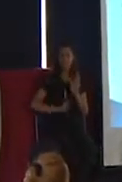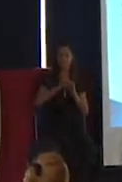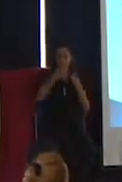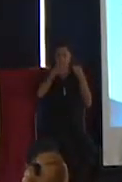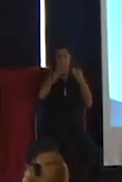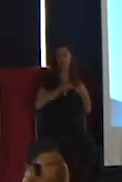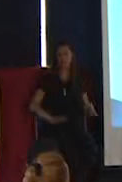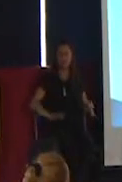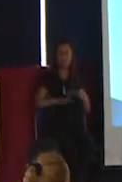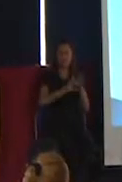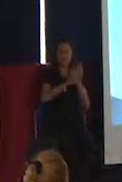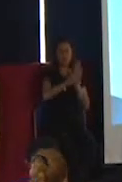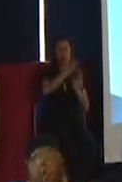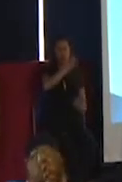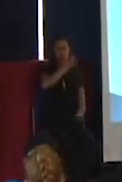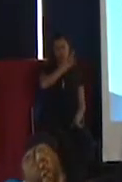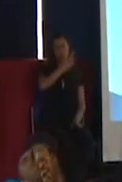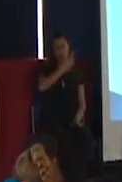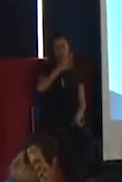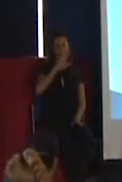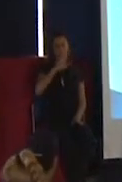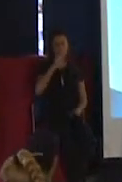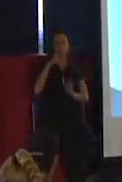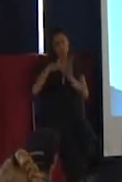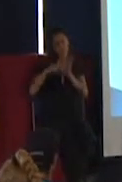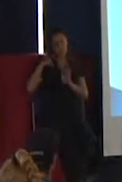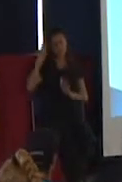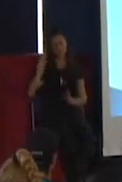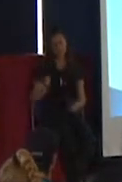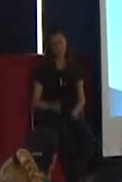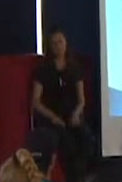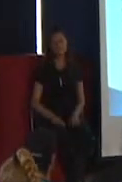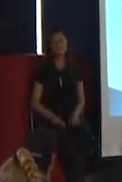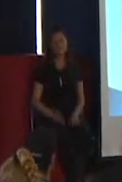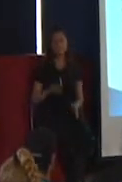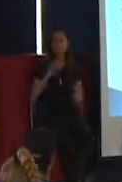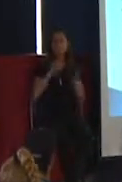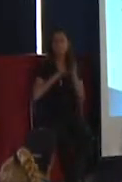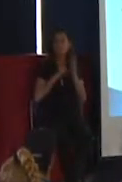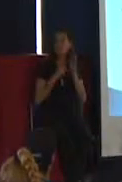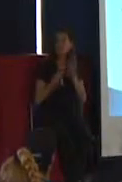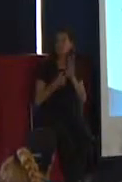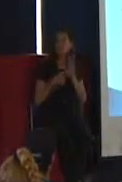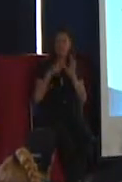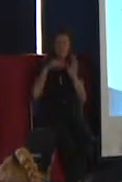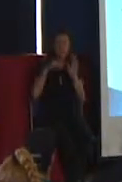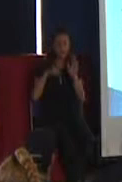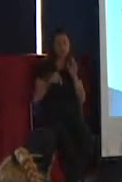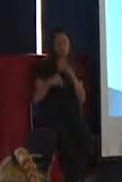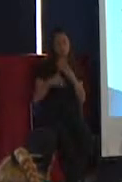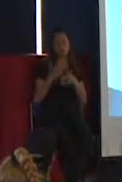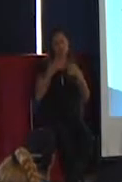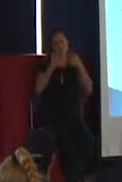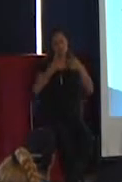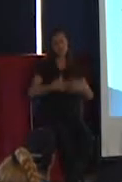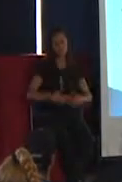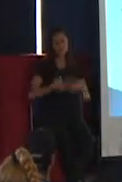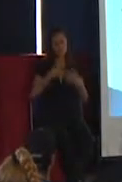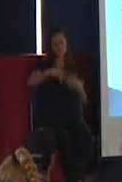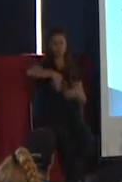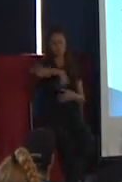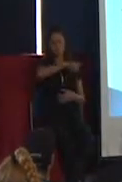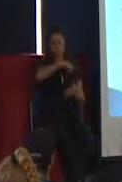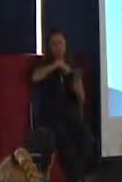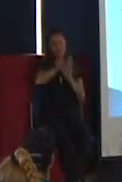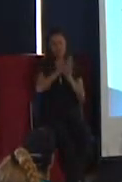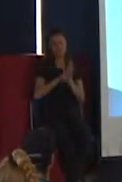ley 1145 de 2007. ¿Qué quiere decir? Que aquí ya se va a poner en funcionamiento esas leyes de